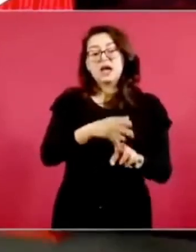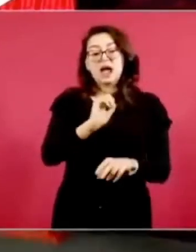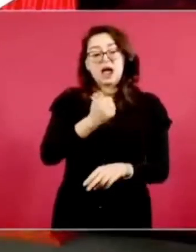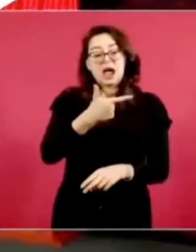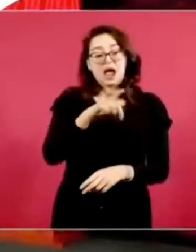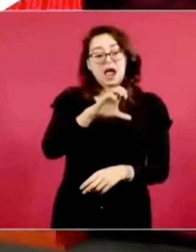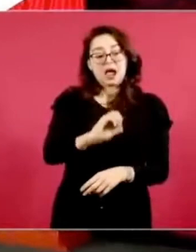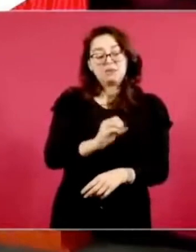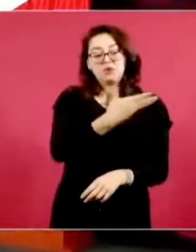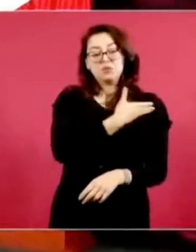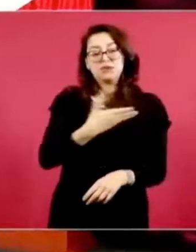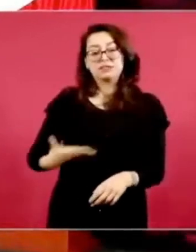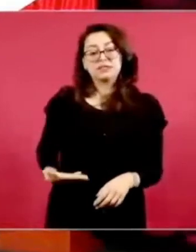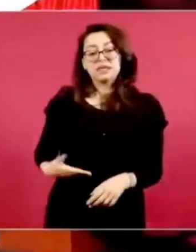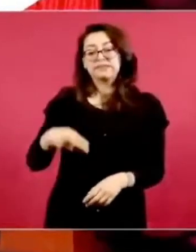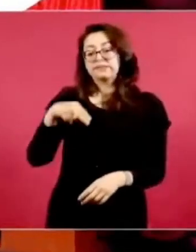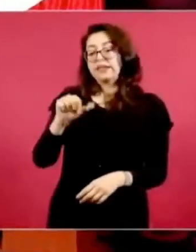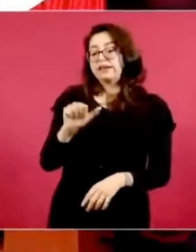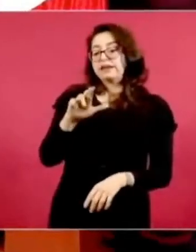narcotraficante.